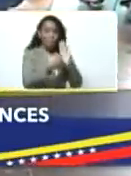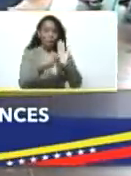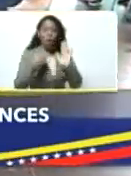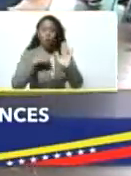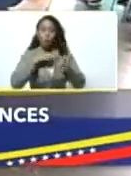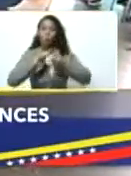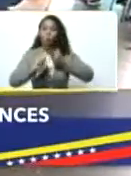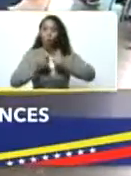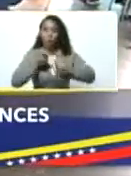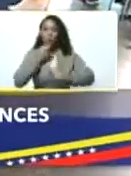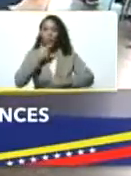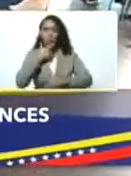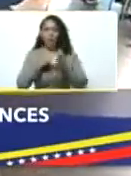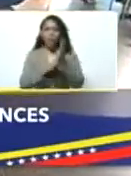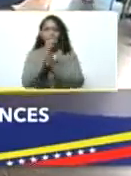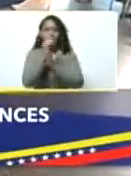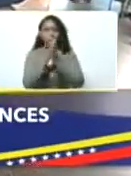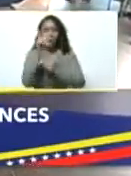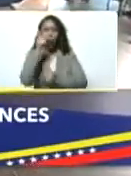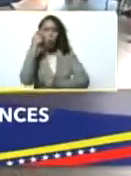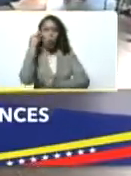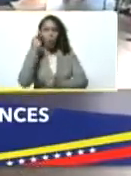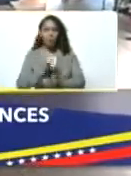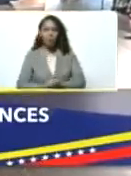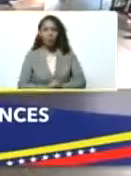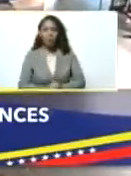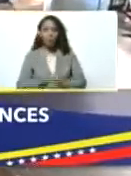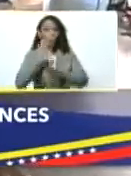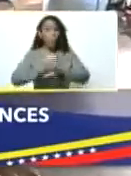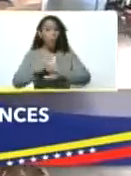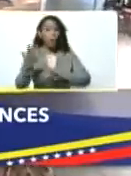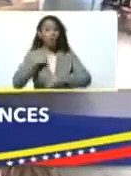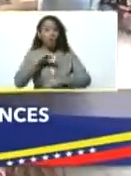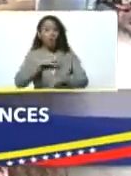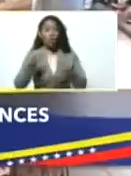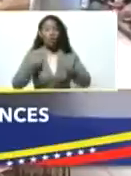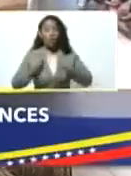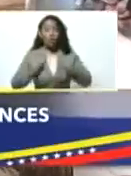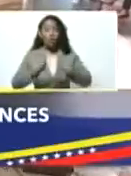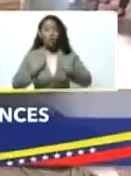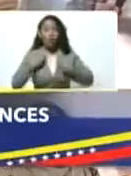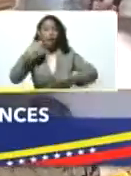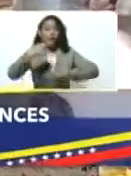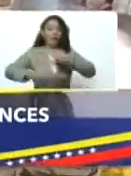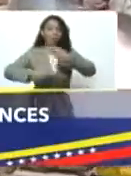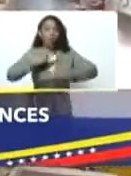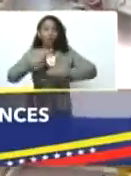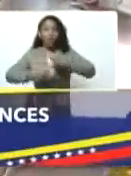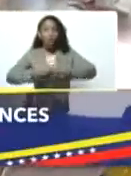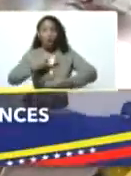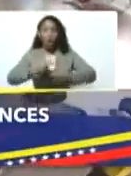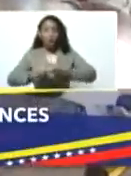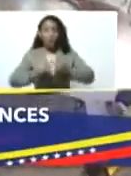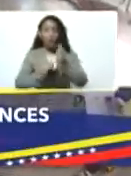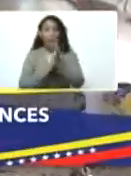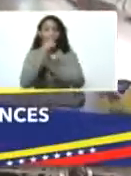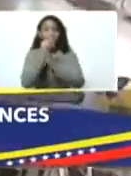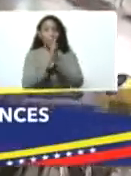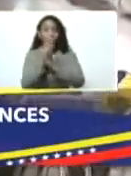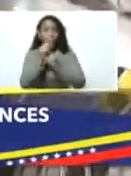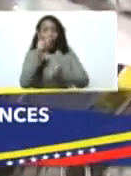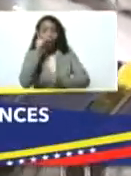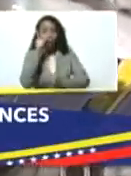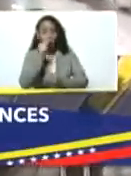de emprendedores, emprendedoras, porque estamos viviendo la revolución del